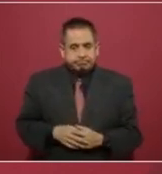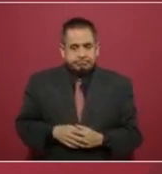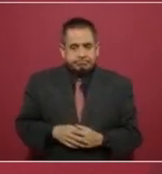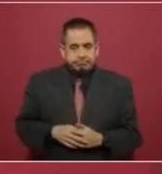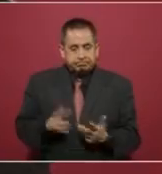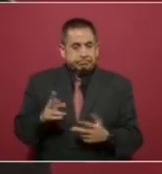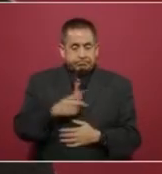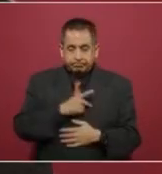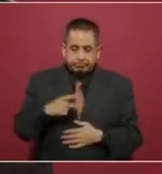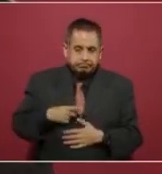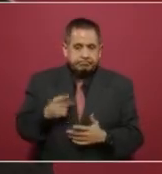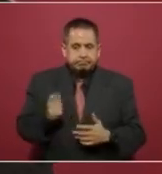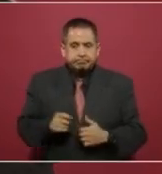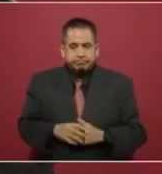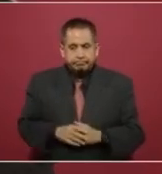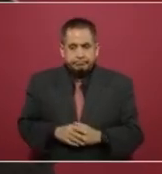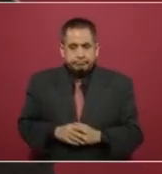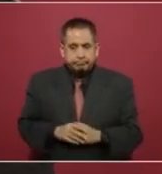Debemos de